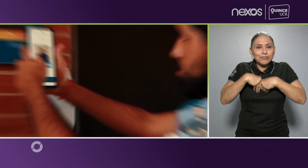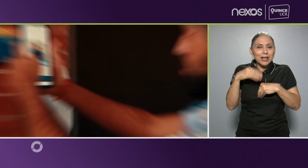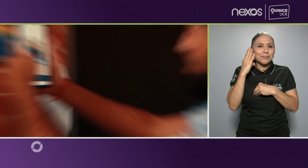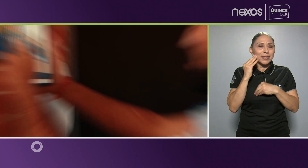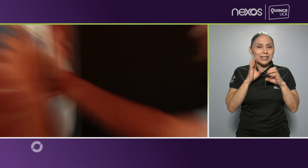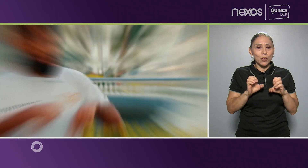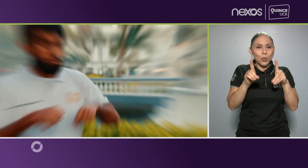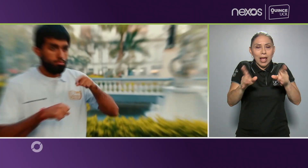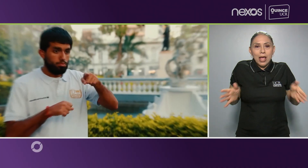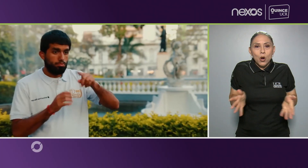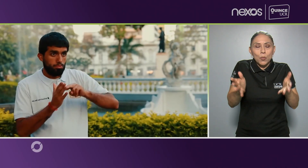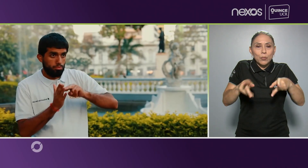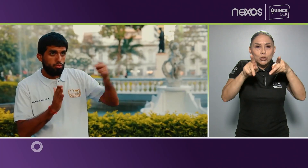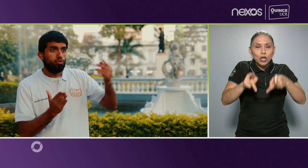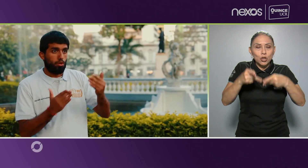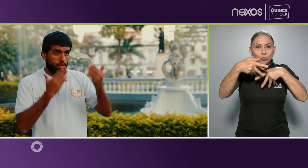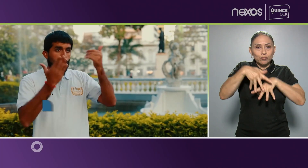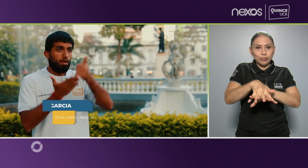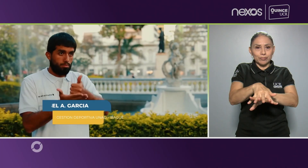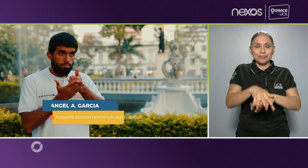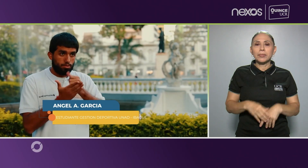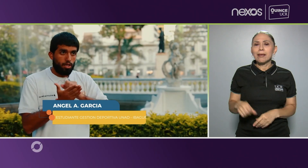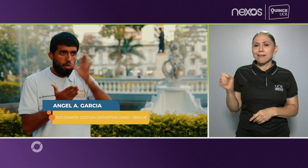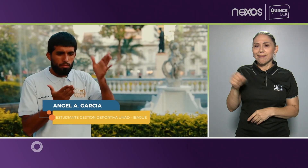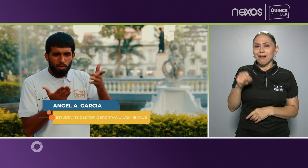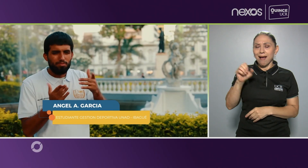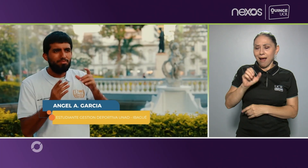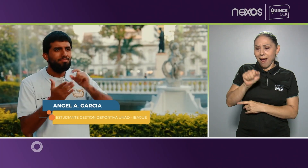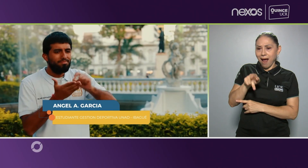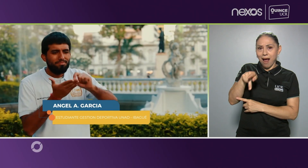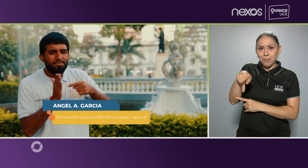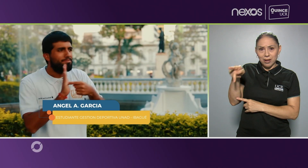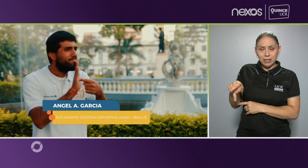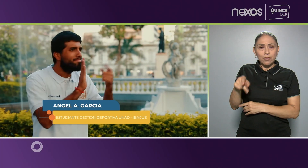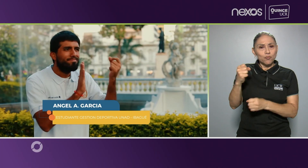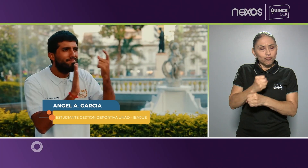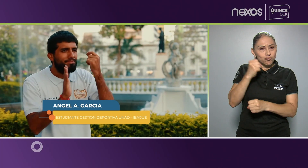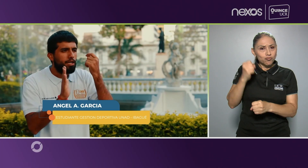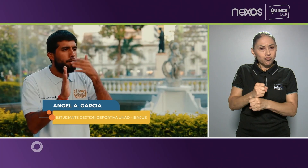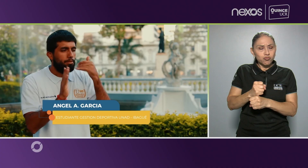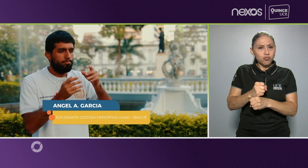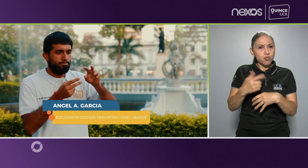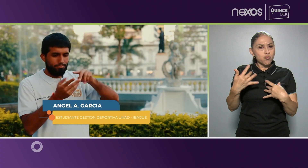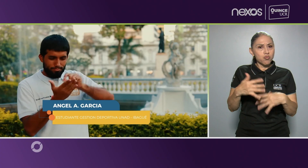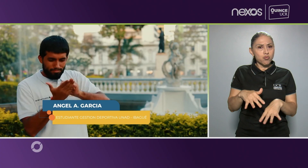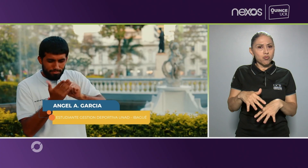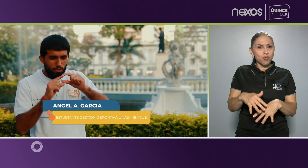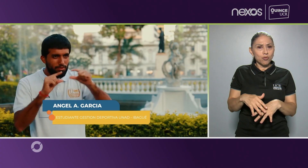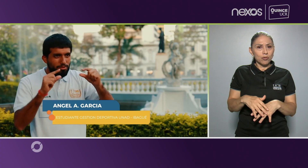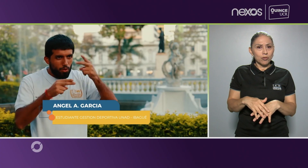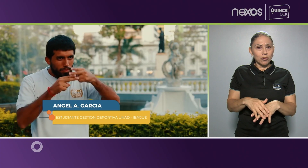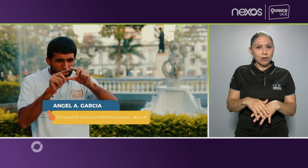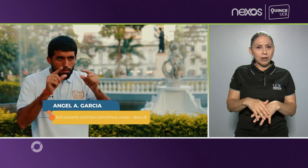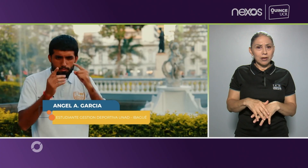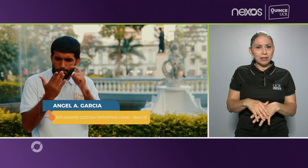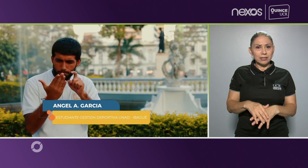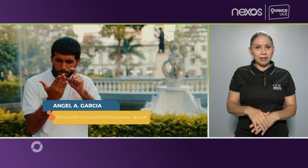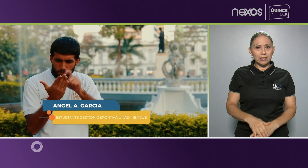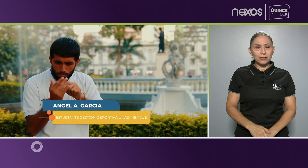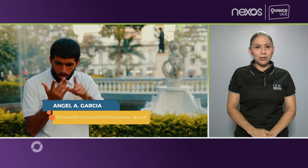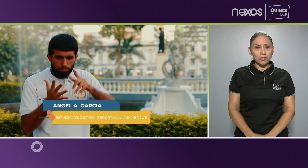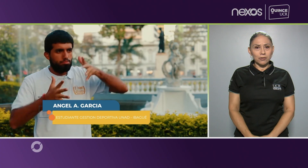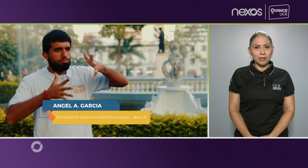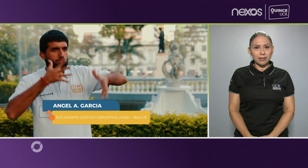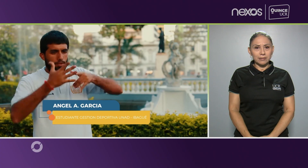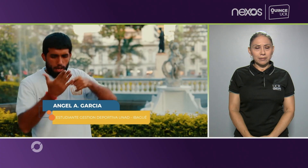la inclusión. Claro, el aplicativo funciona, es de mucha ayuda. A veces uno